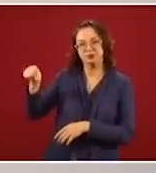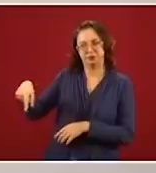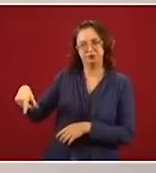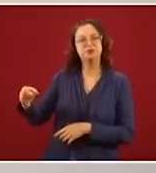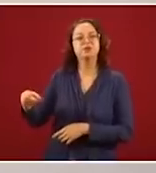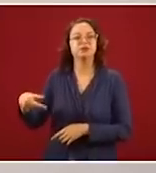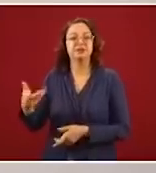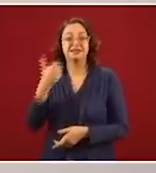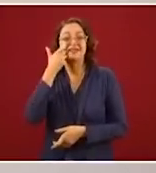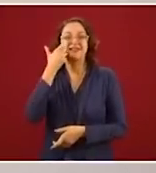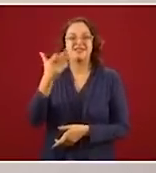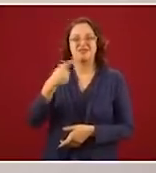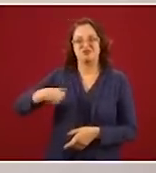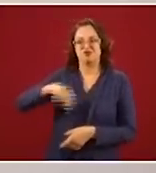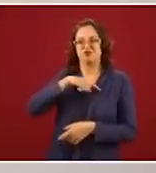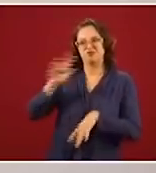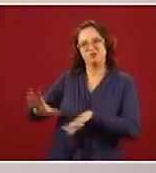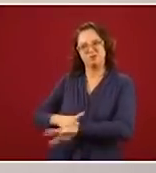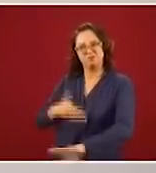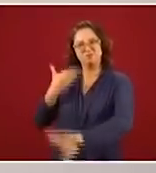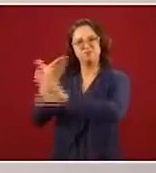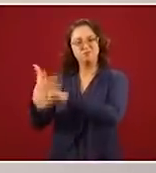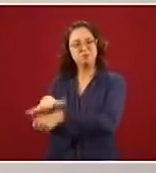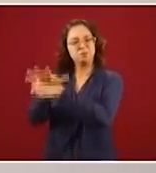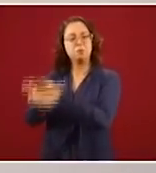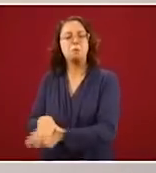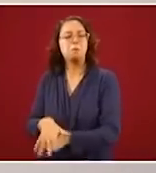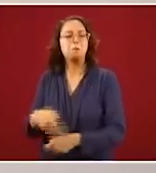afortunadamente no pasó a mayores.